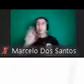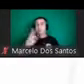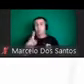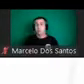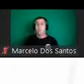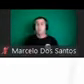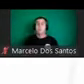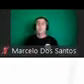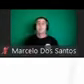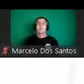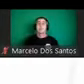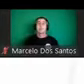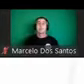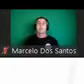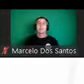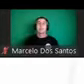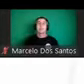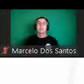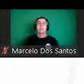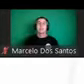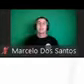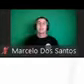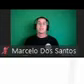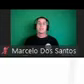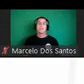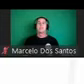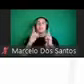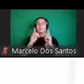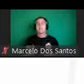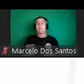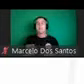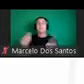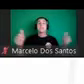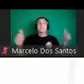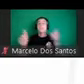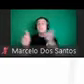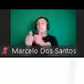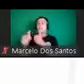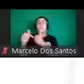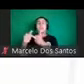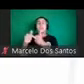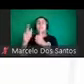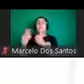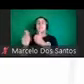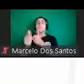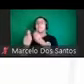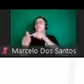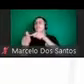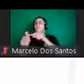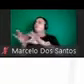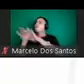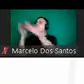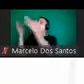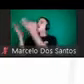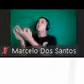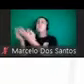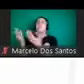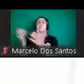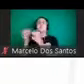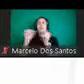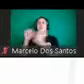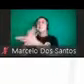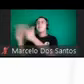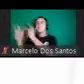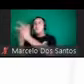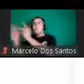Poder hablar también con familiares, como dice acá, ¿verdad? Con las necesidades de apoyo detectadas, tener en cuenta